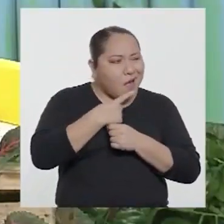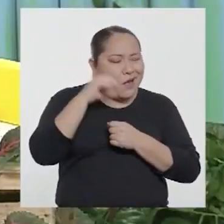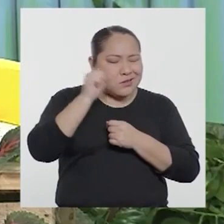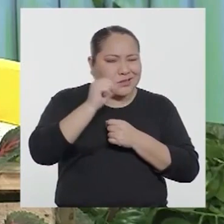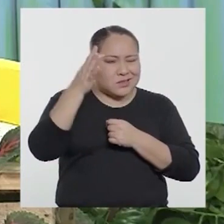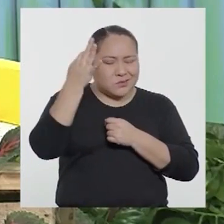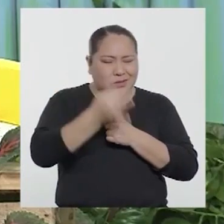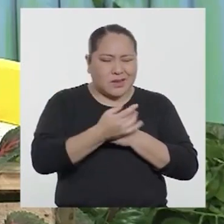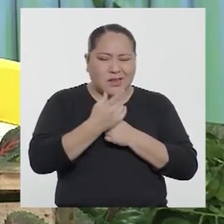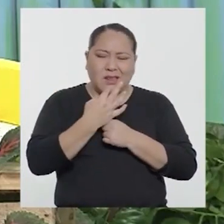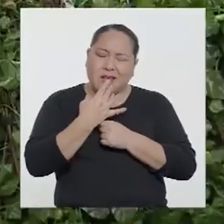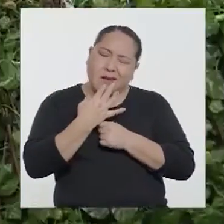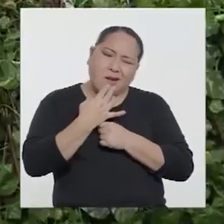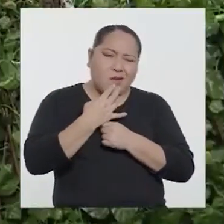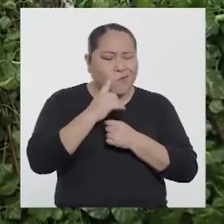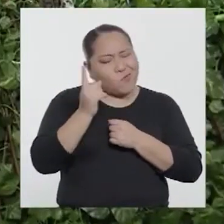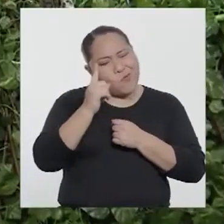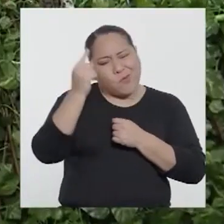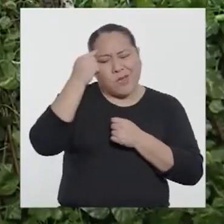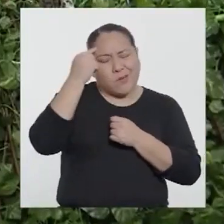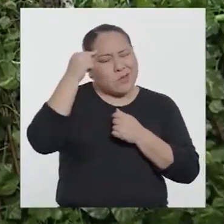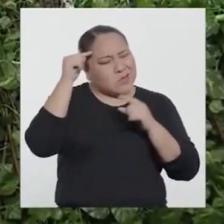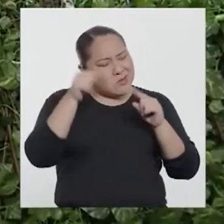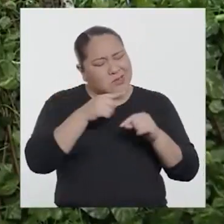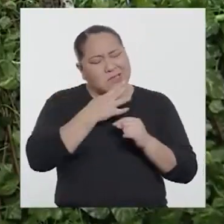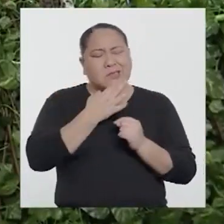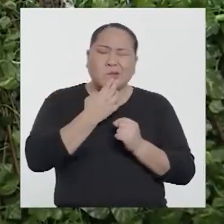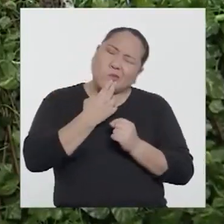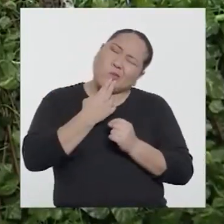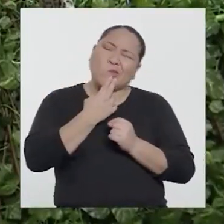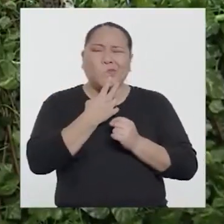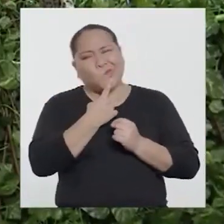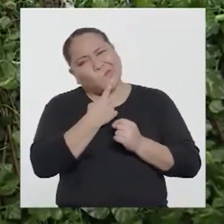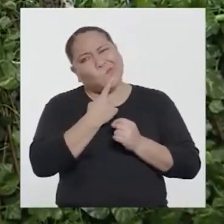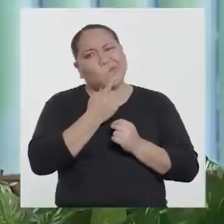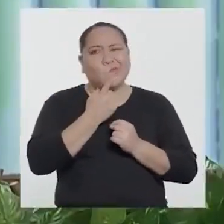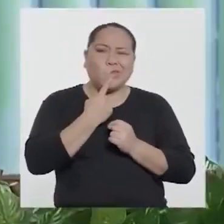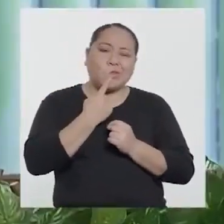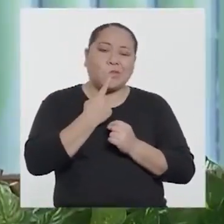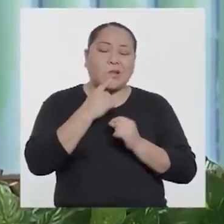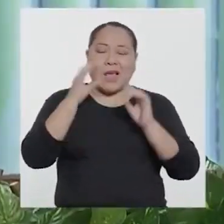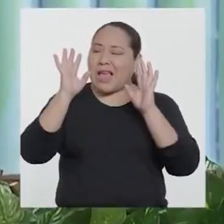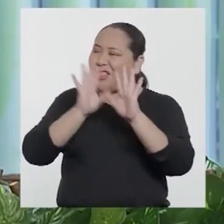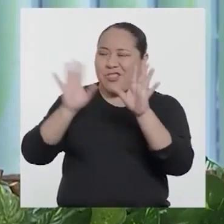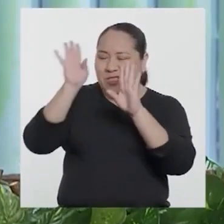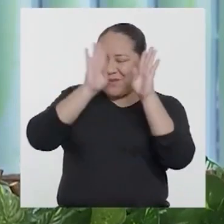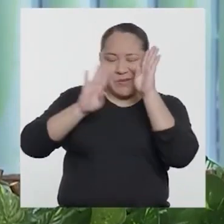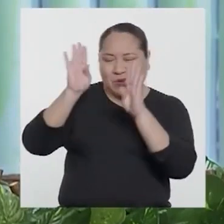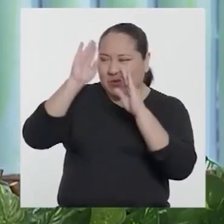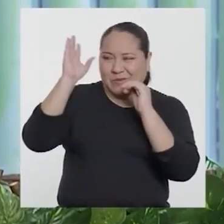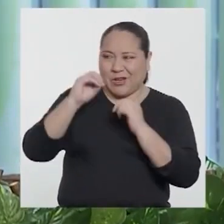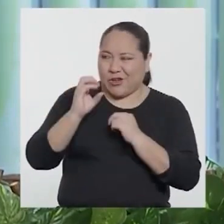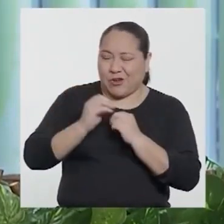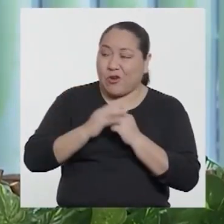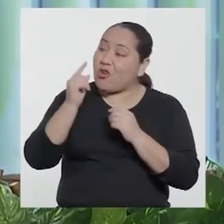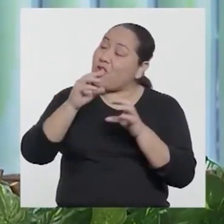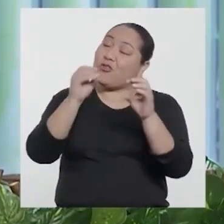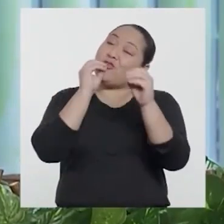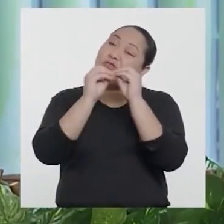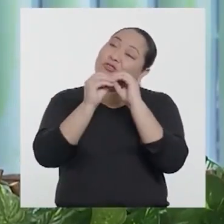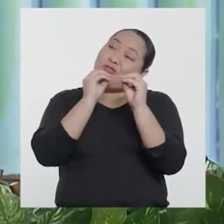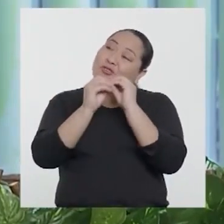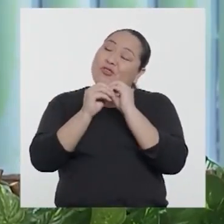¡Ay, tienen razón! No había pensado en eso. No te preocupes, Coco.